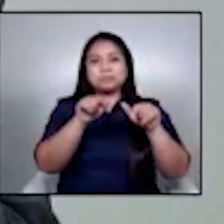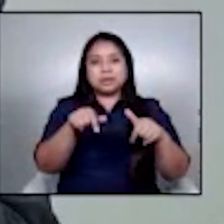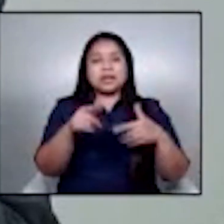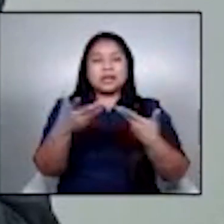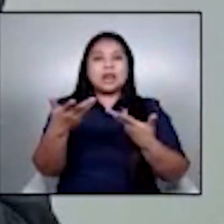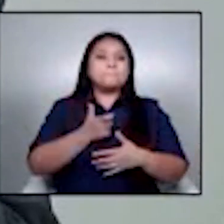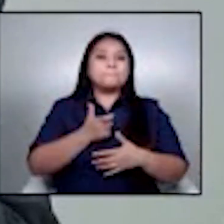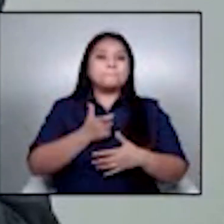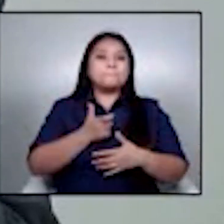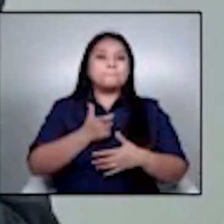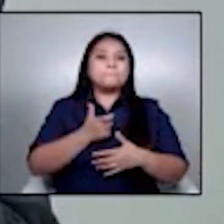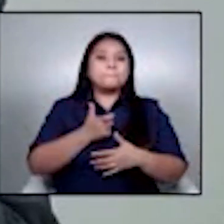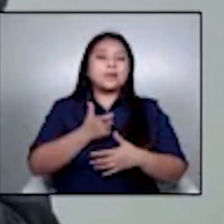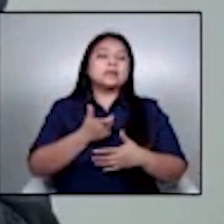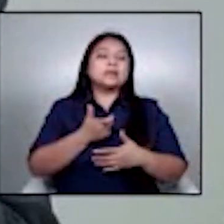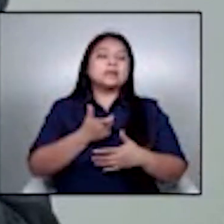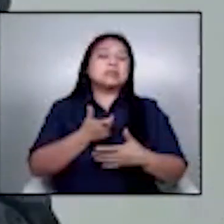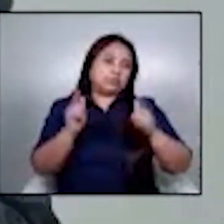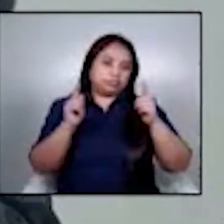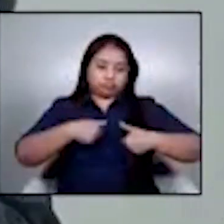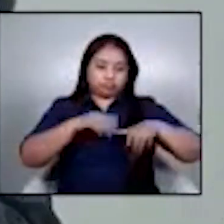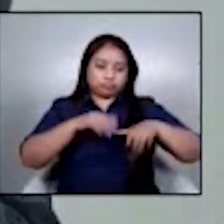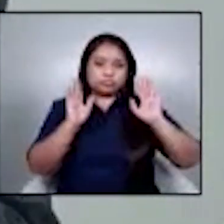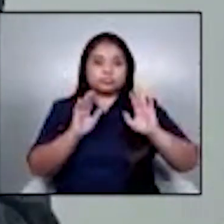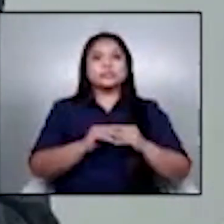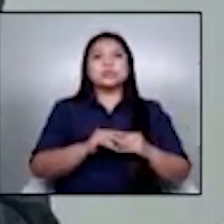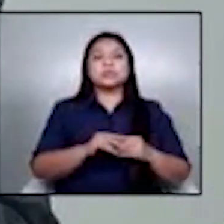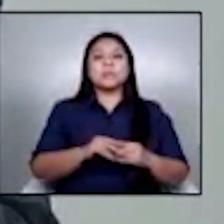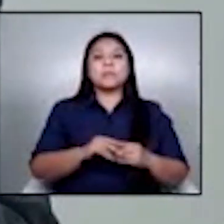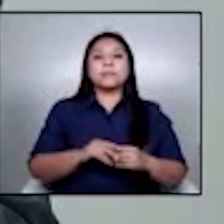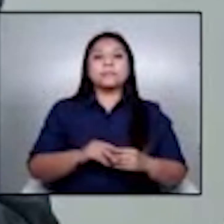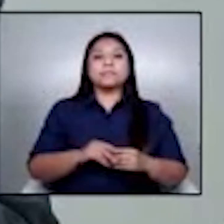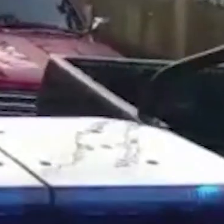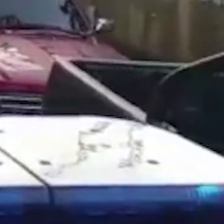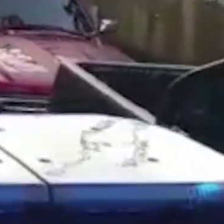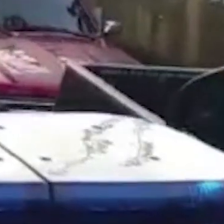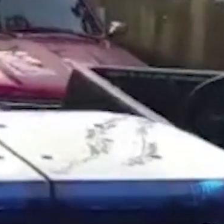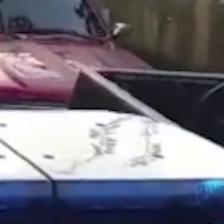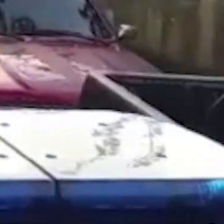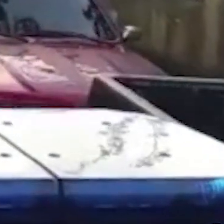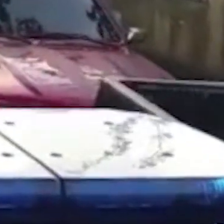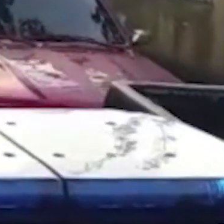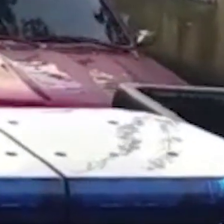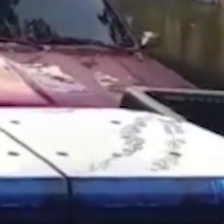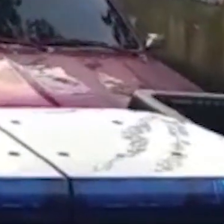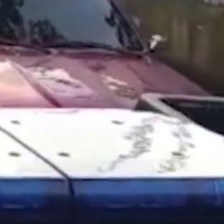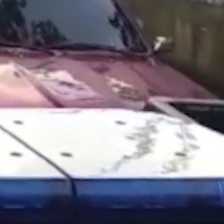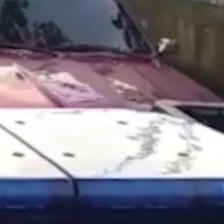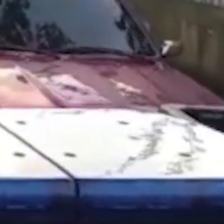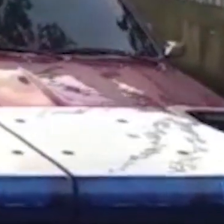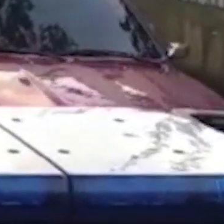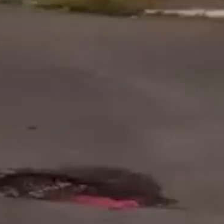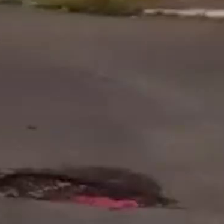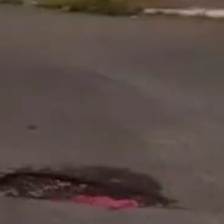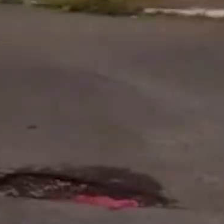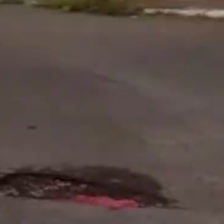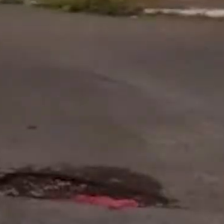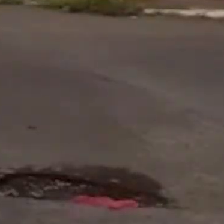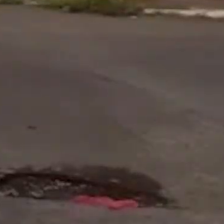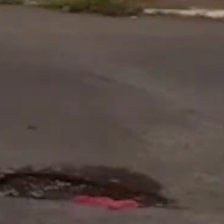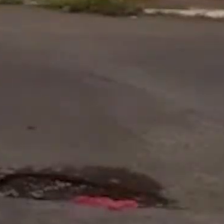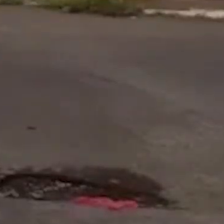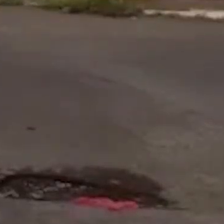así pues daban la libertad a las víctimas. Los operativos que se llevaron a cabo en la ciudad de